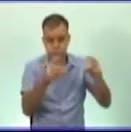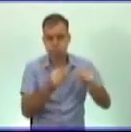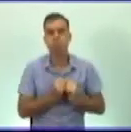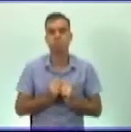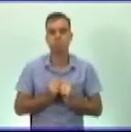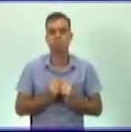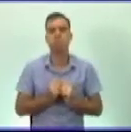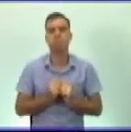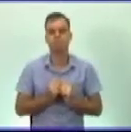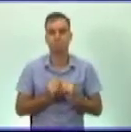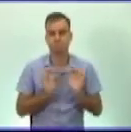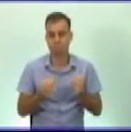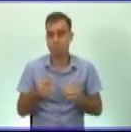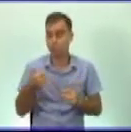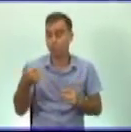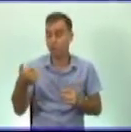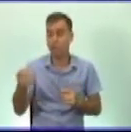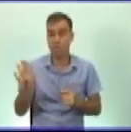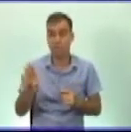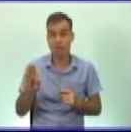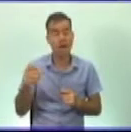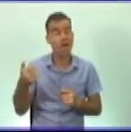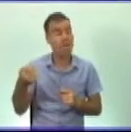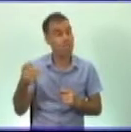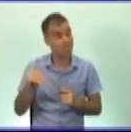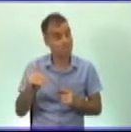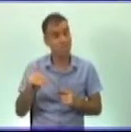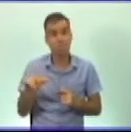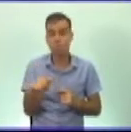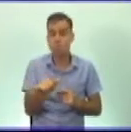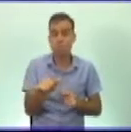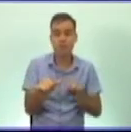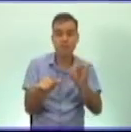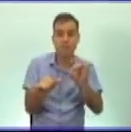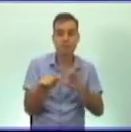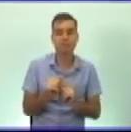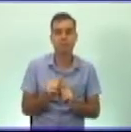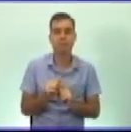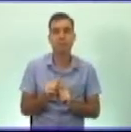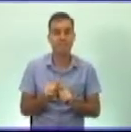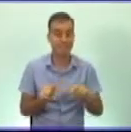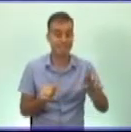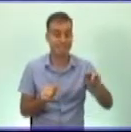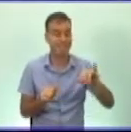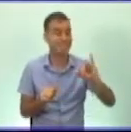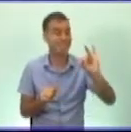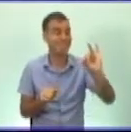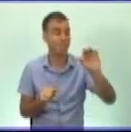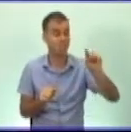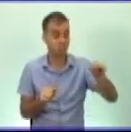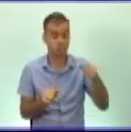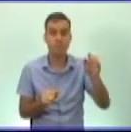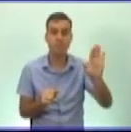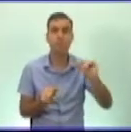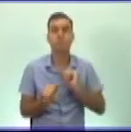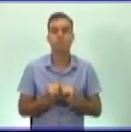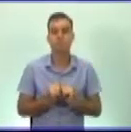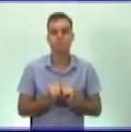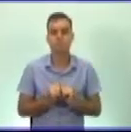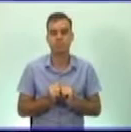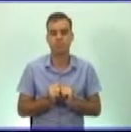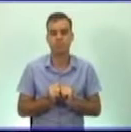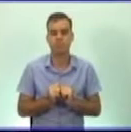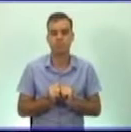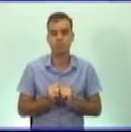a 15 porque me lo dan como dato. Por tanto, el radio es 7,5, es su mitad. Ahora,